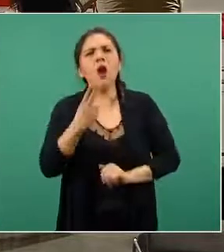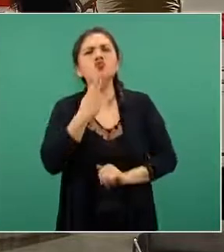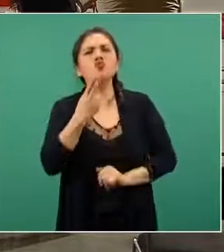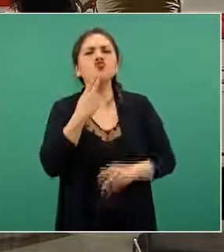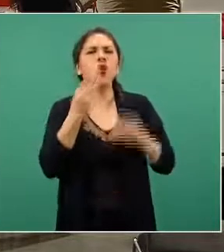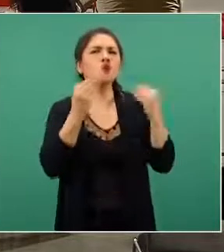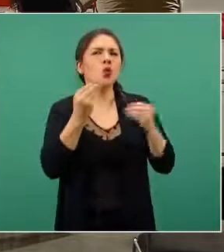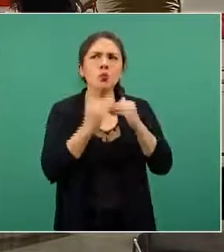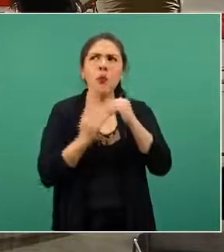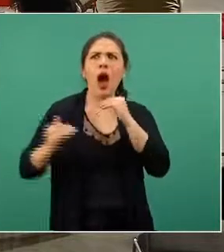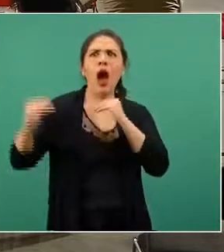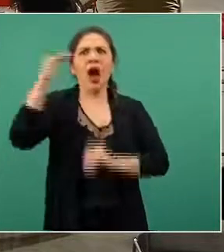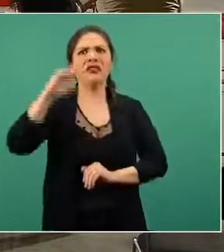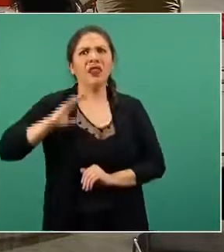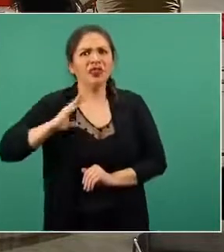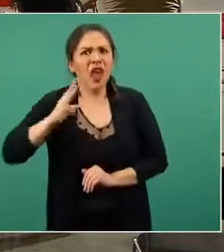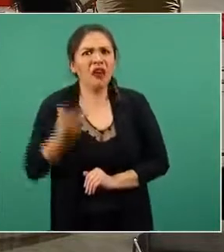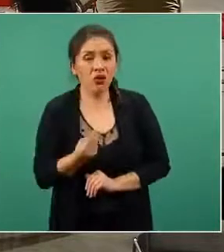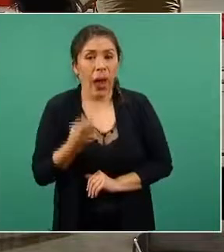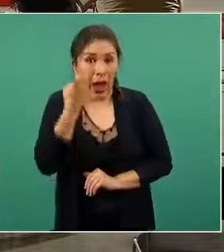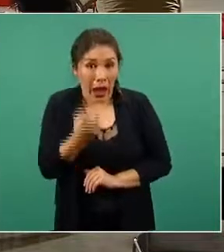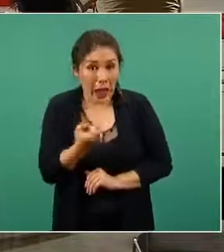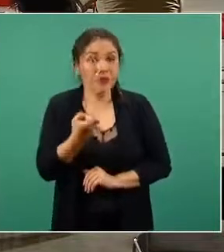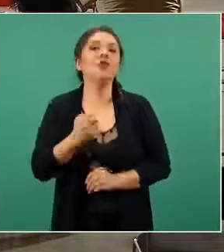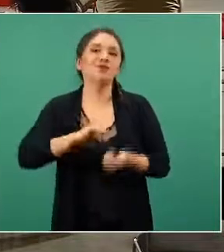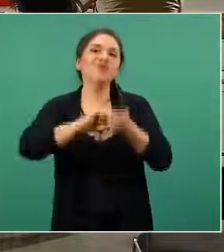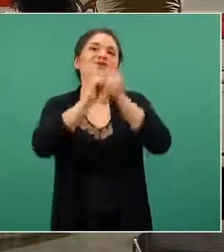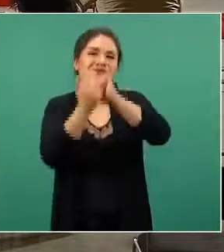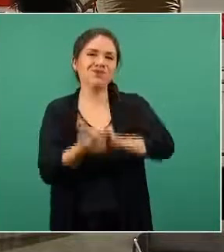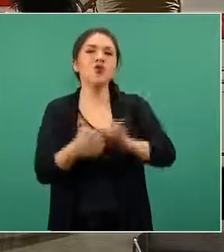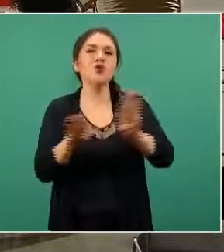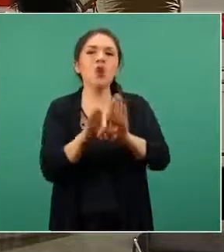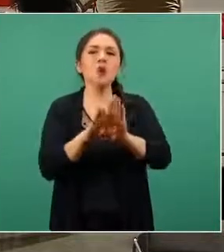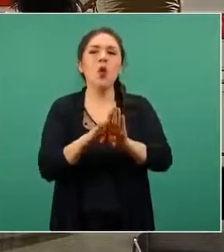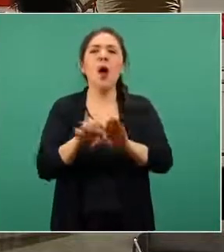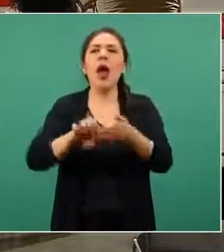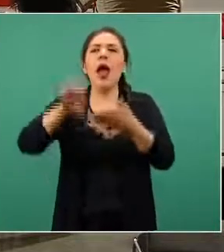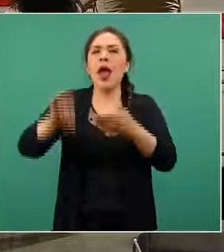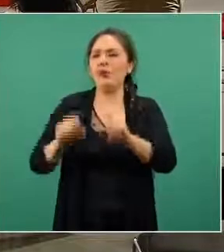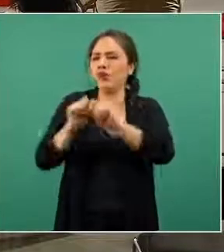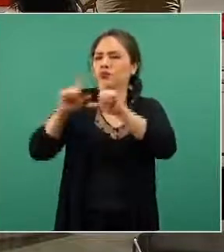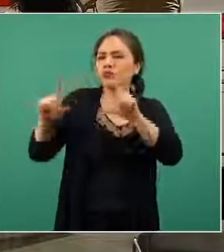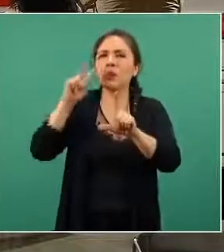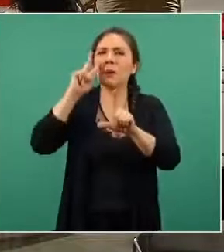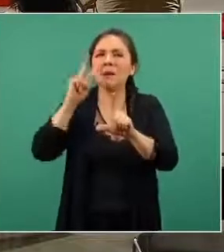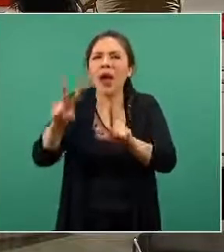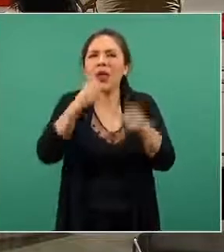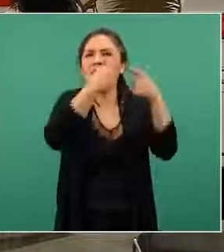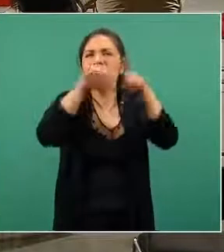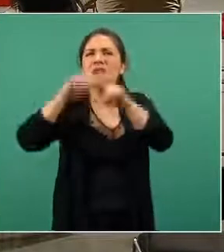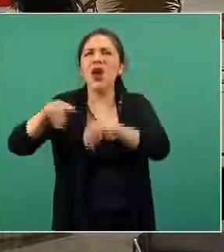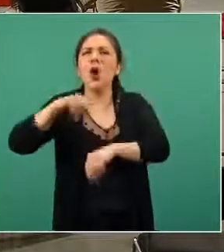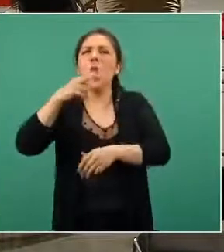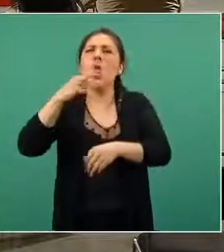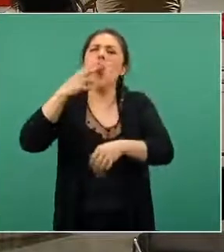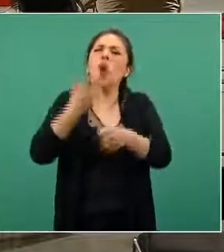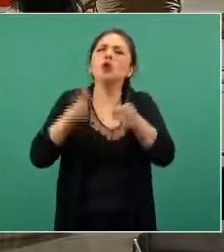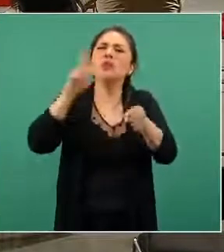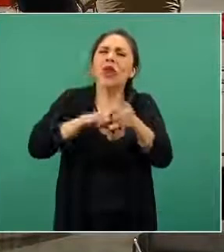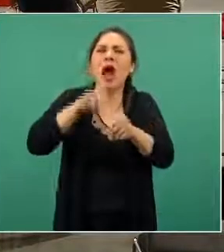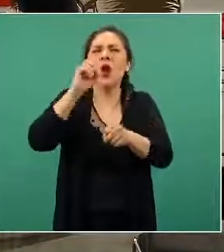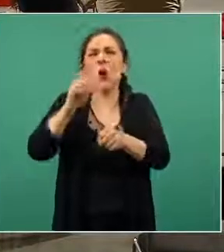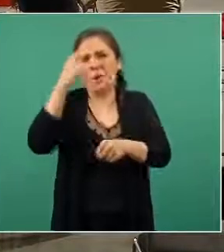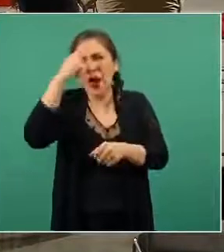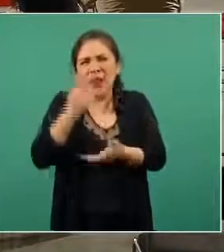alta tecnología. Y esto lo que nos da como consecuencia es que estos monitores que cada uno vemos en las diferentes unidades de terapia intensiva,